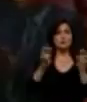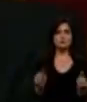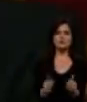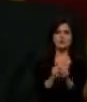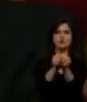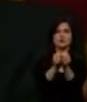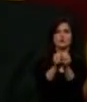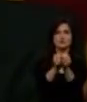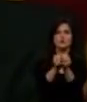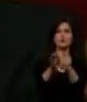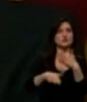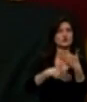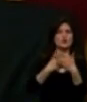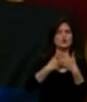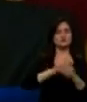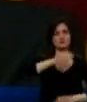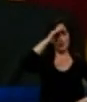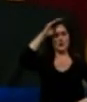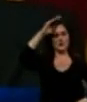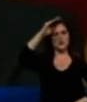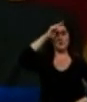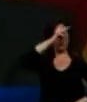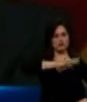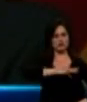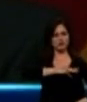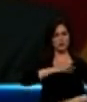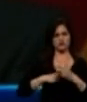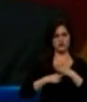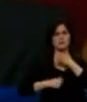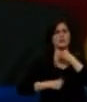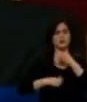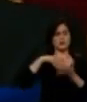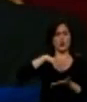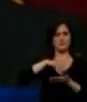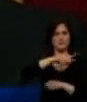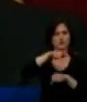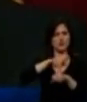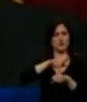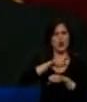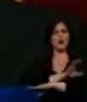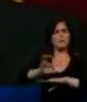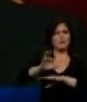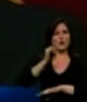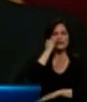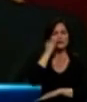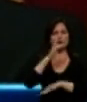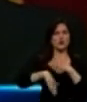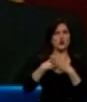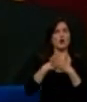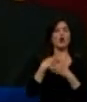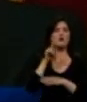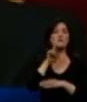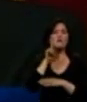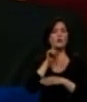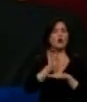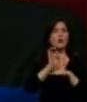unidad. Uniformados, civiles, estudiantes, profesionales, montubios, indígenas y afroecuatorianos,